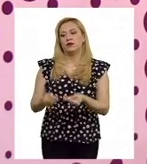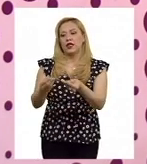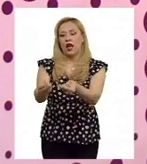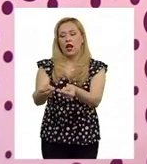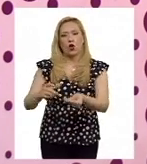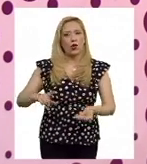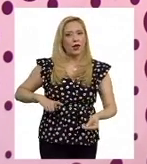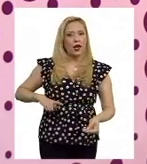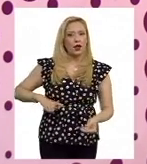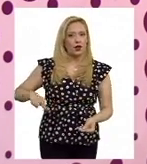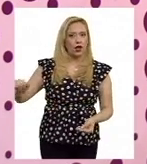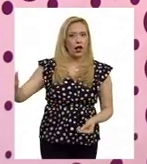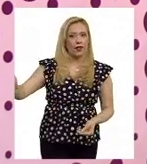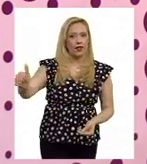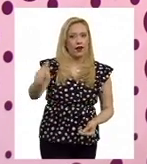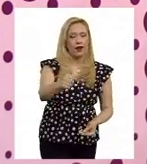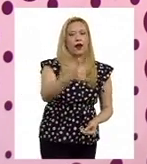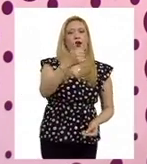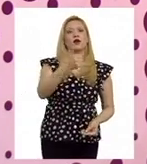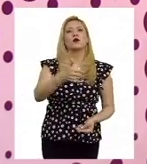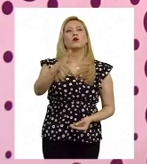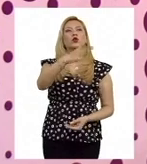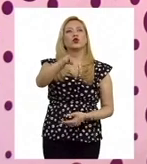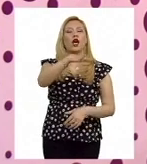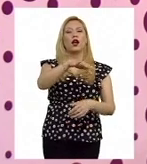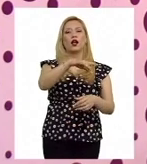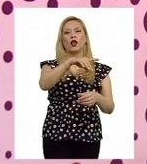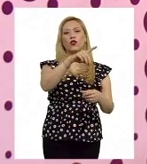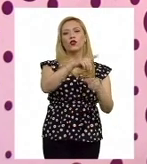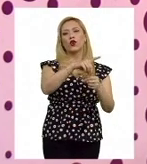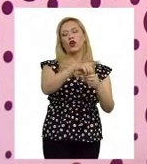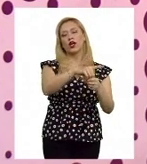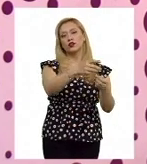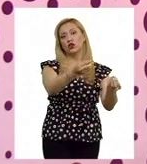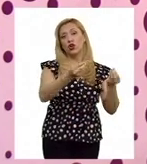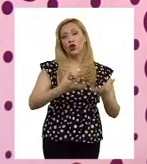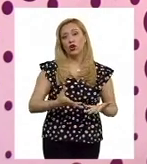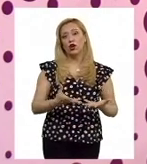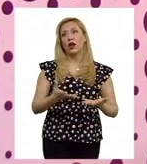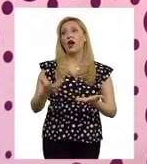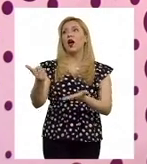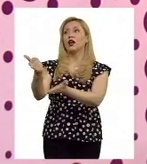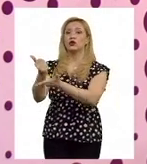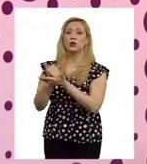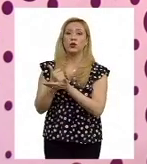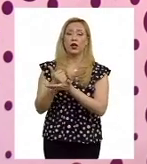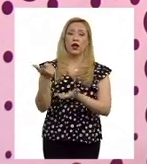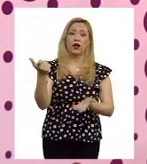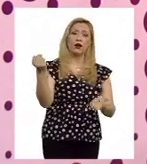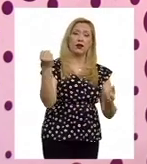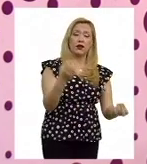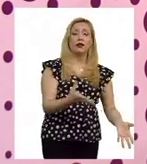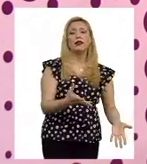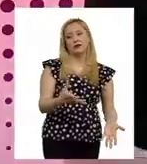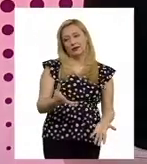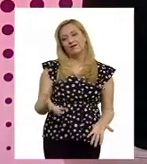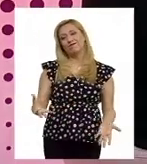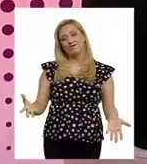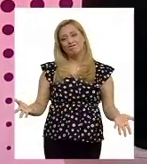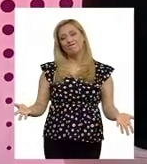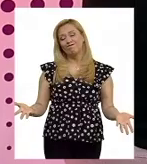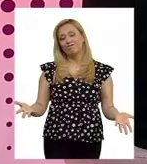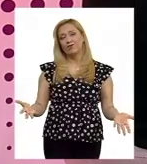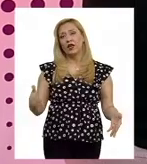gobiernos y buscar donantes o buscar financiamiento para esos proyectos. Entonces es un plan